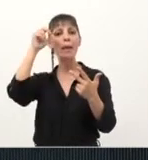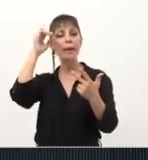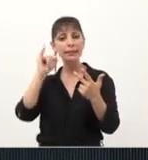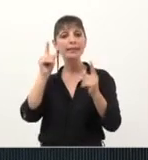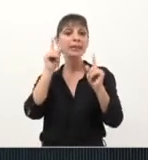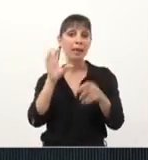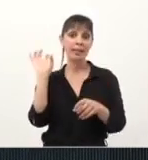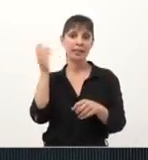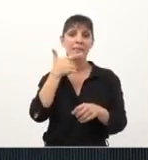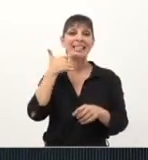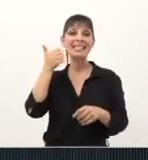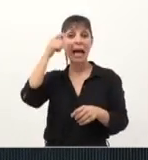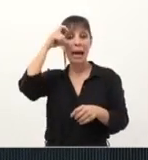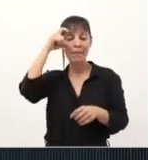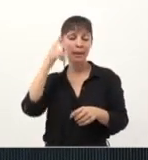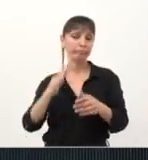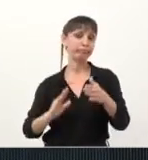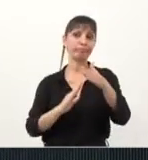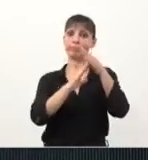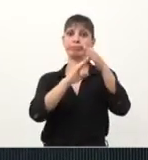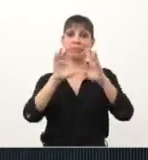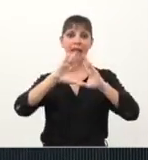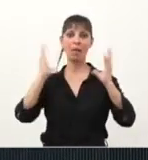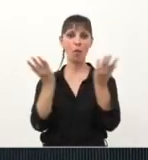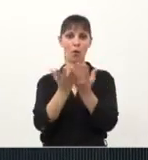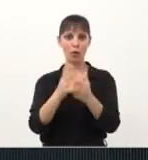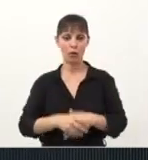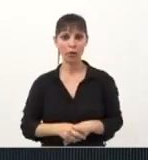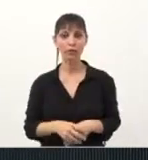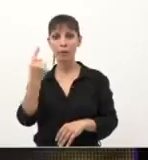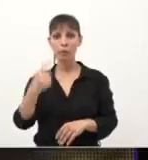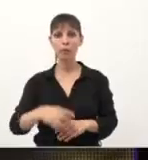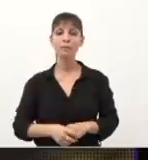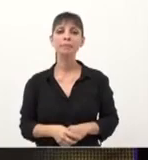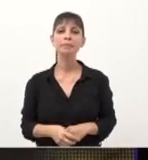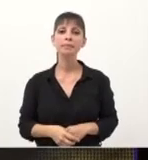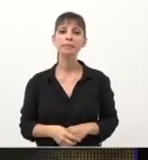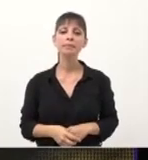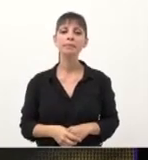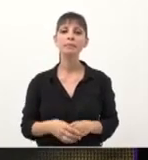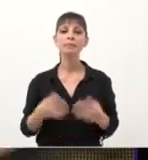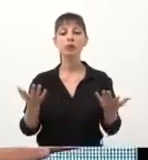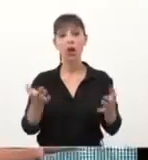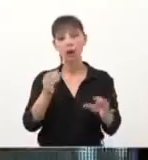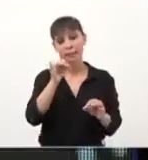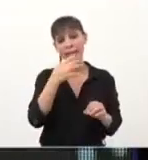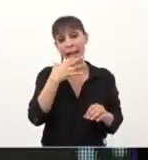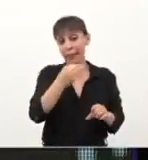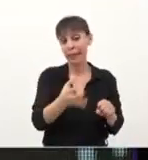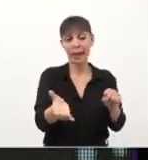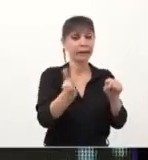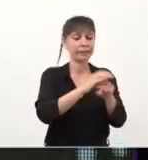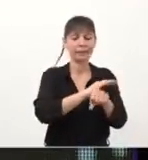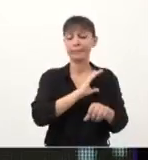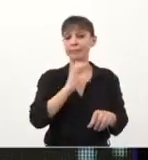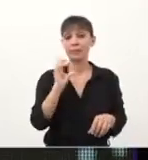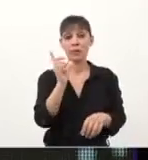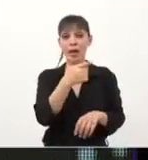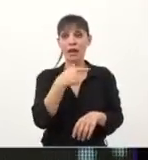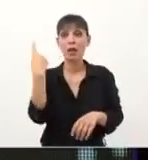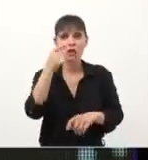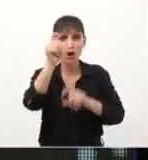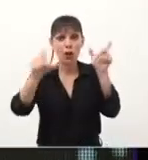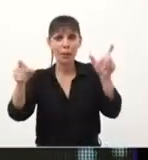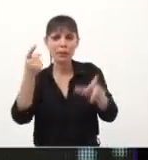orgullo, lo llevamos a un primer nivel mundial. Eso es lo que yo hago. Bueno, concuerdo, lo de la Reta es un relato. Todo el mundo que conoce